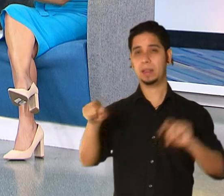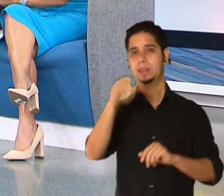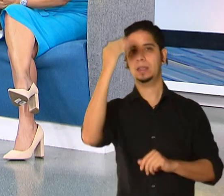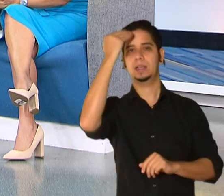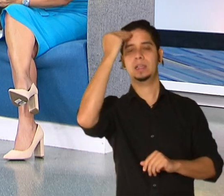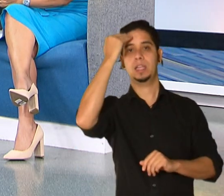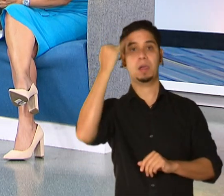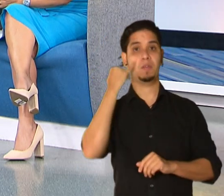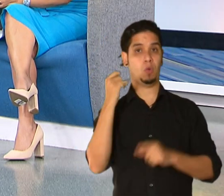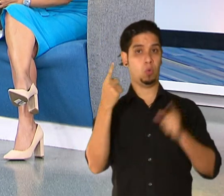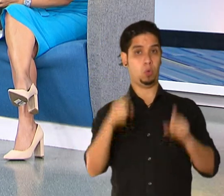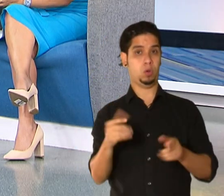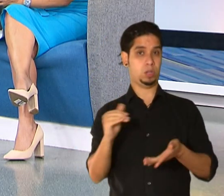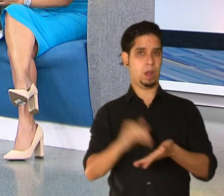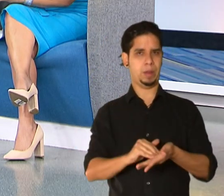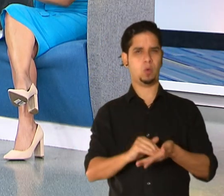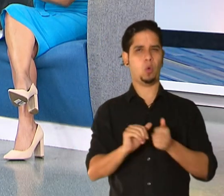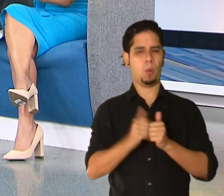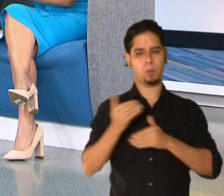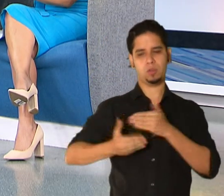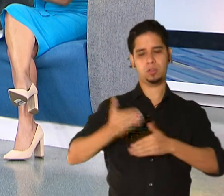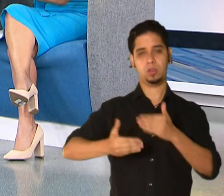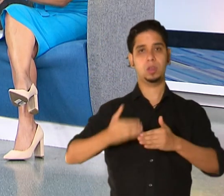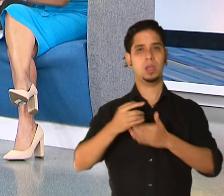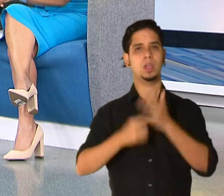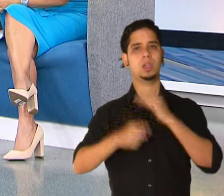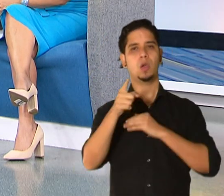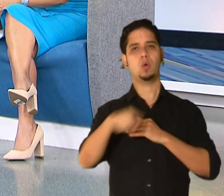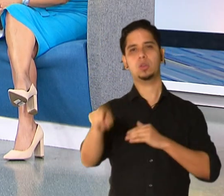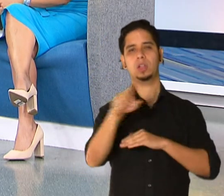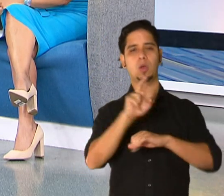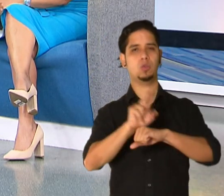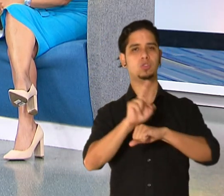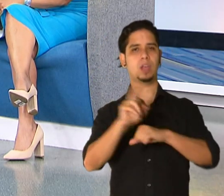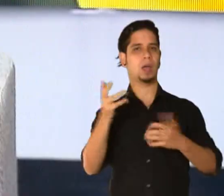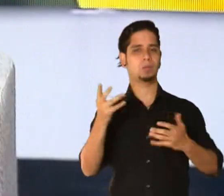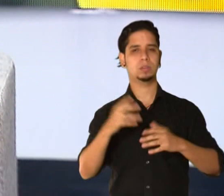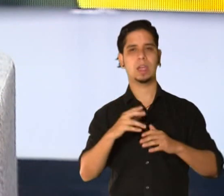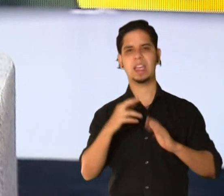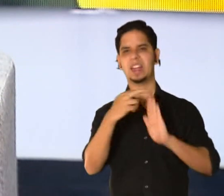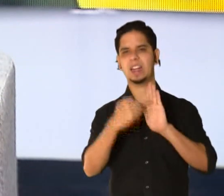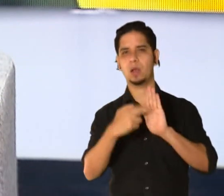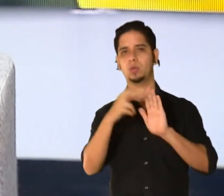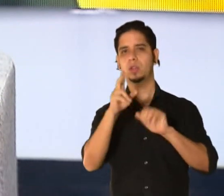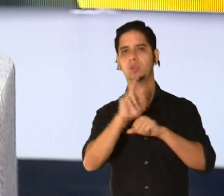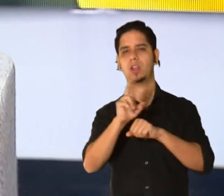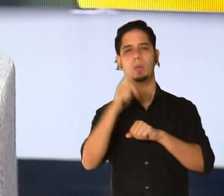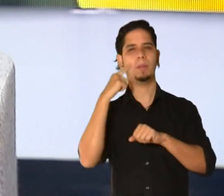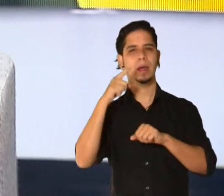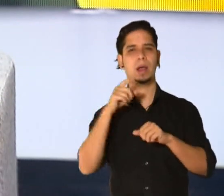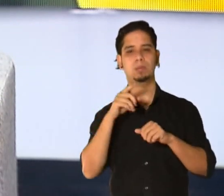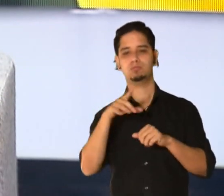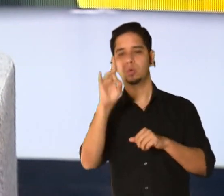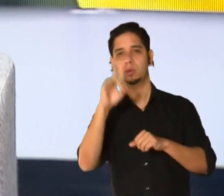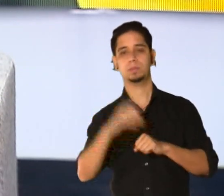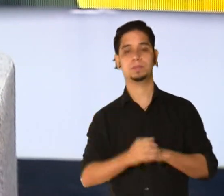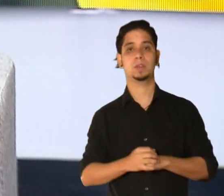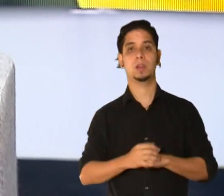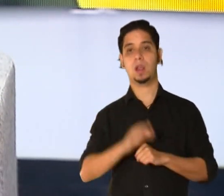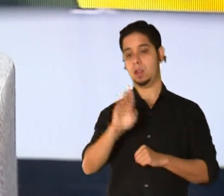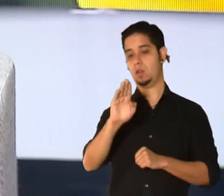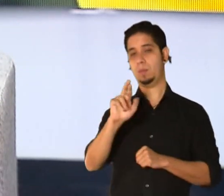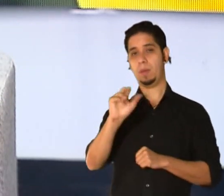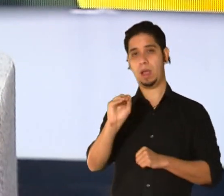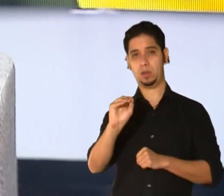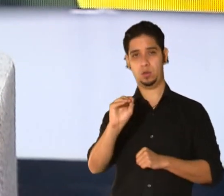sería en la segunda etapa. ¿Y qué utilizaron para seleccionar? ¿Qué criterios? Muy bien. Bueno, los barrios, por decir,